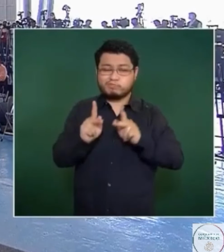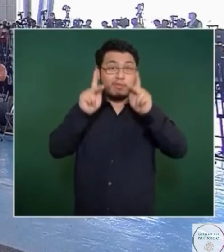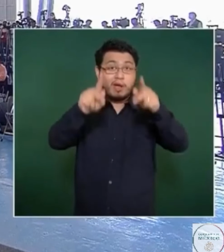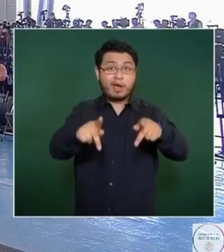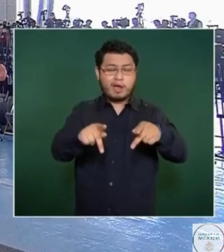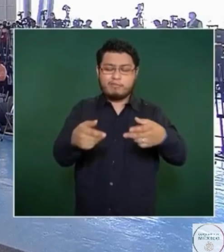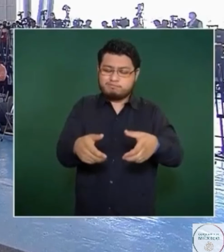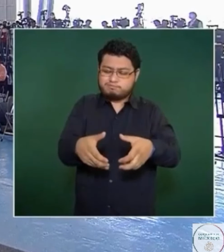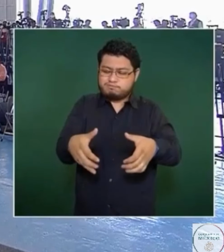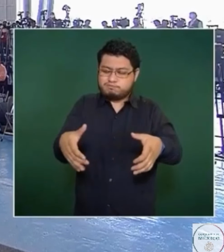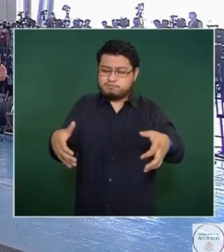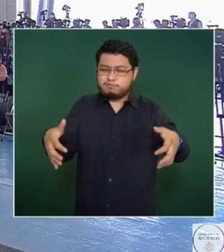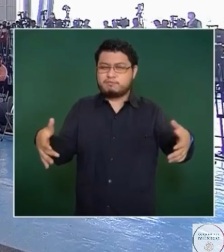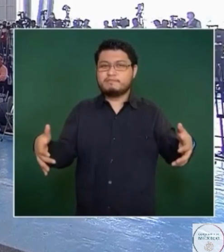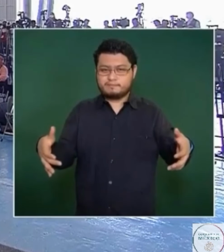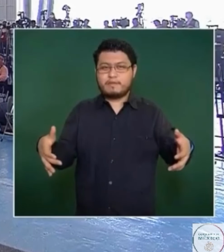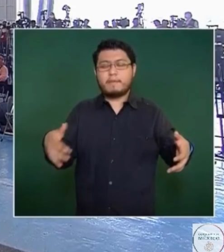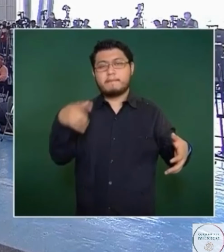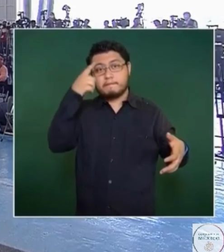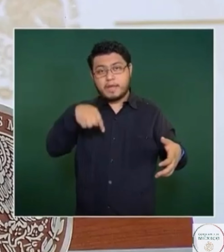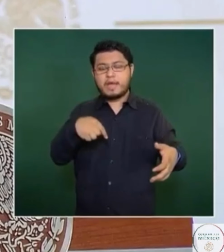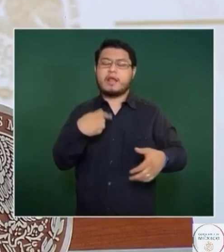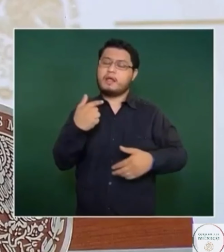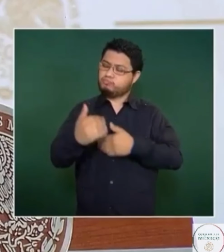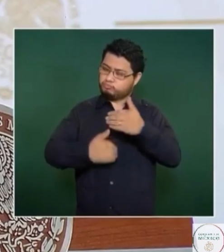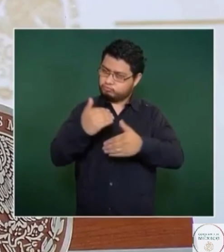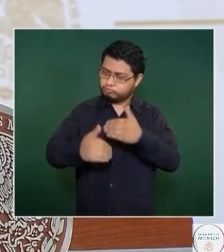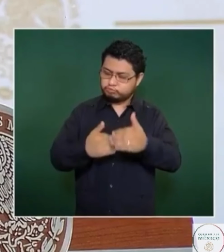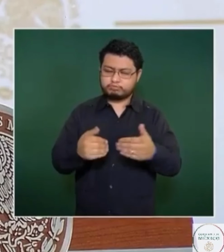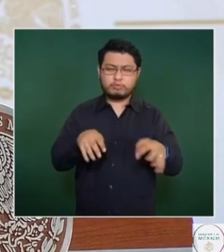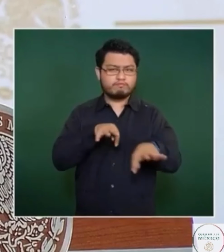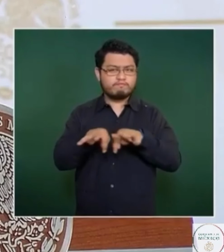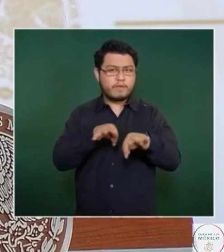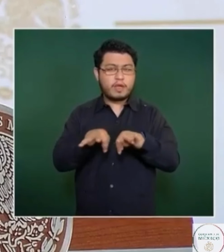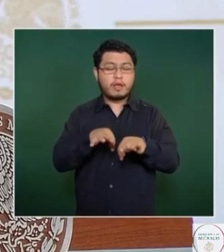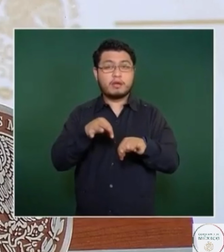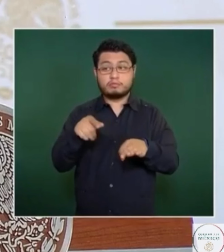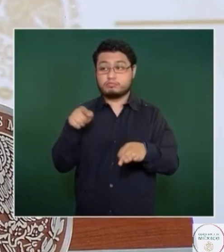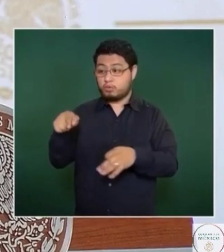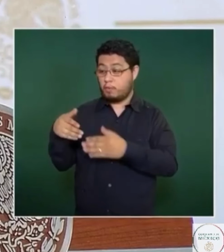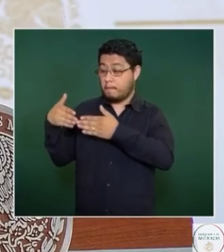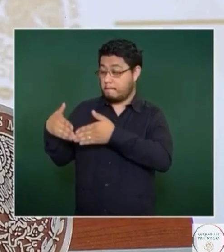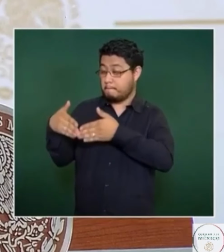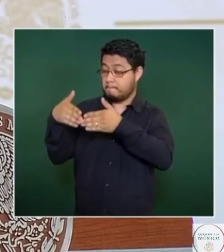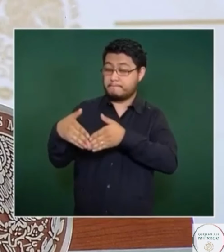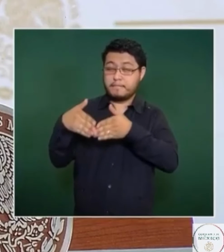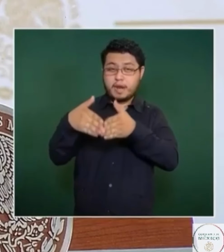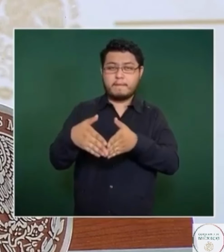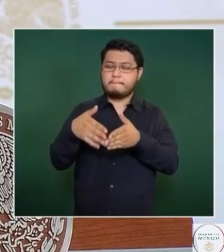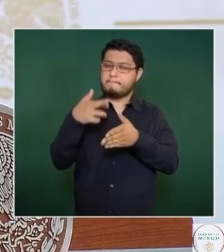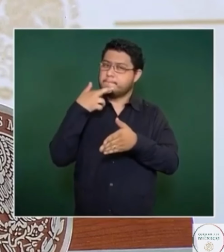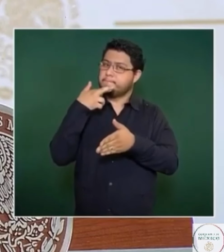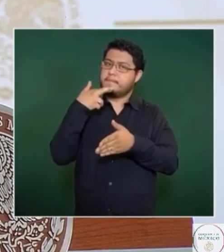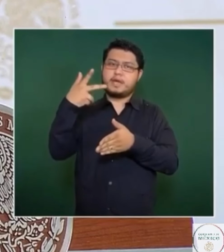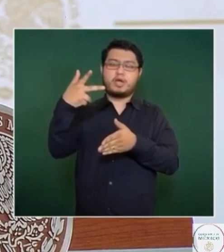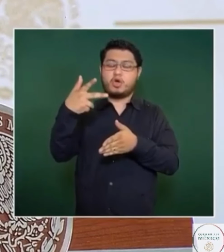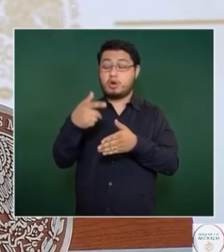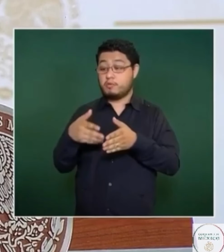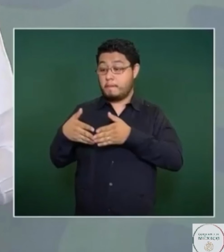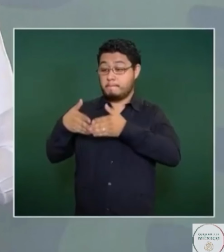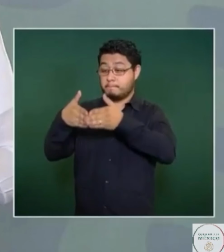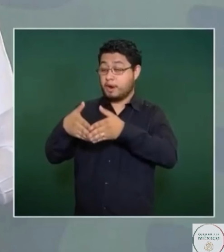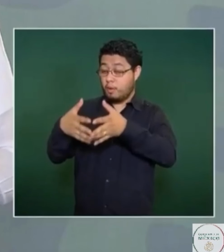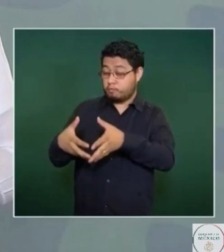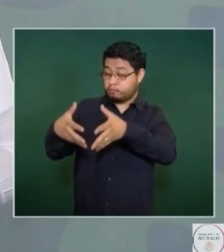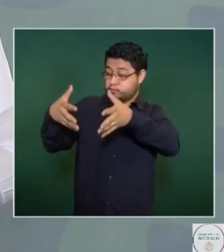el aumento del calado y el aumento del ancho del canal de navegación, que nos permita que arriben a Puerto Progreso barcos de carga más